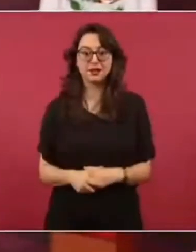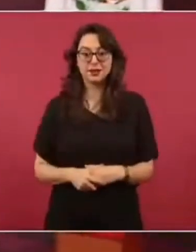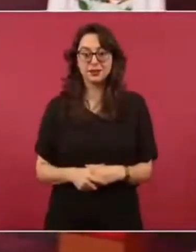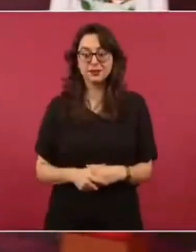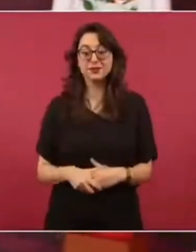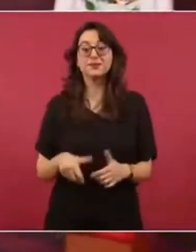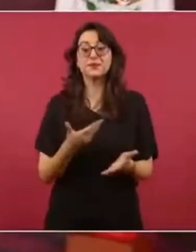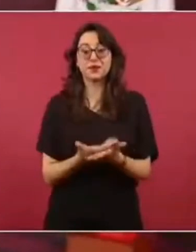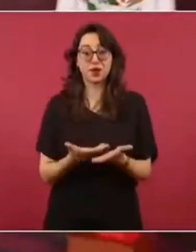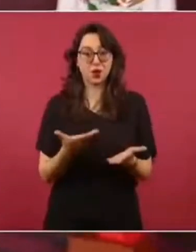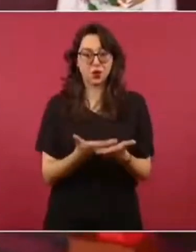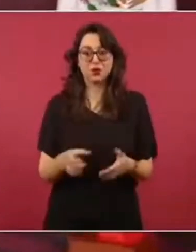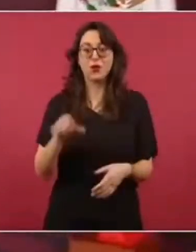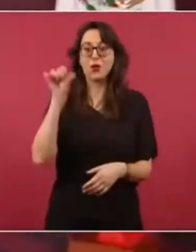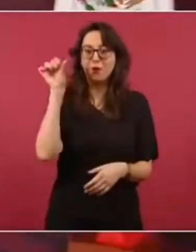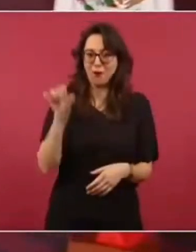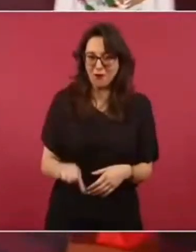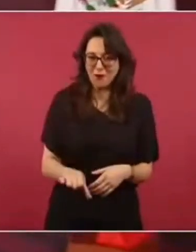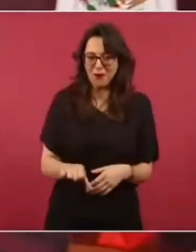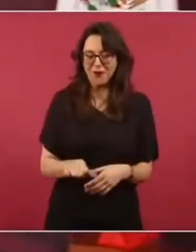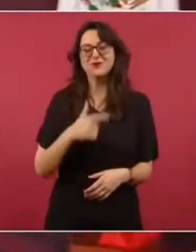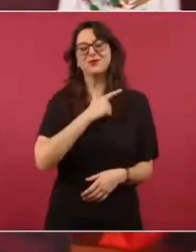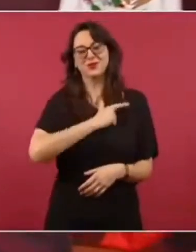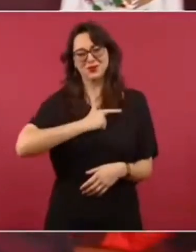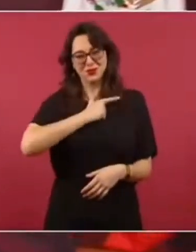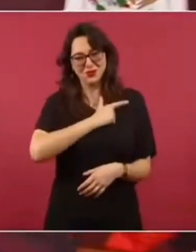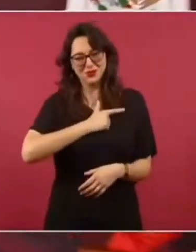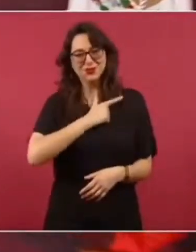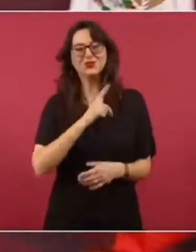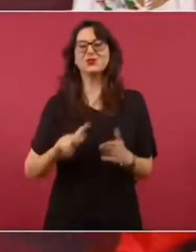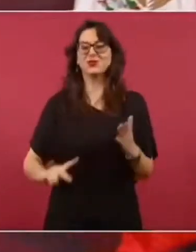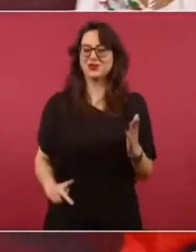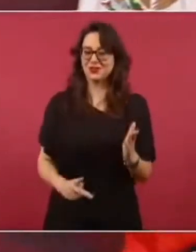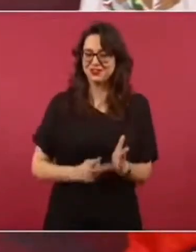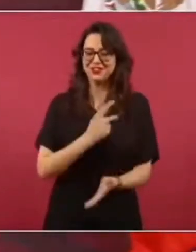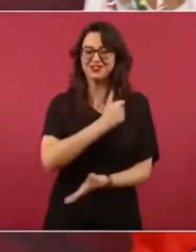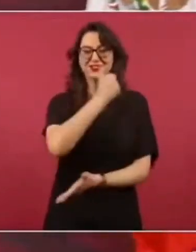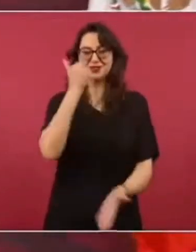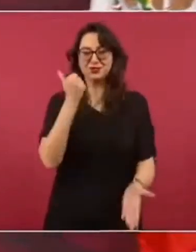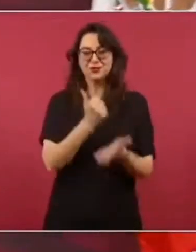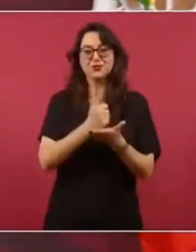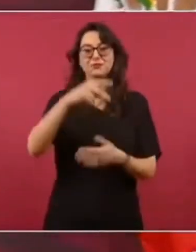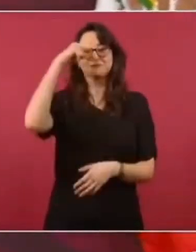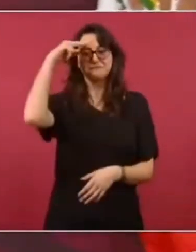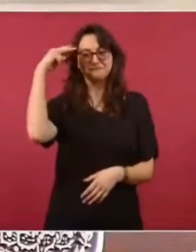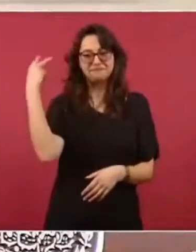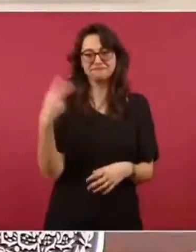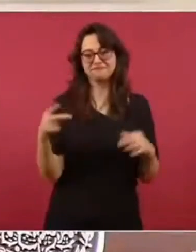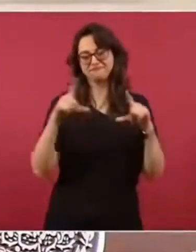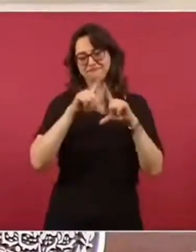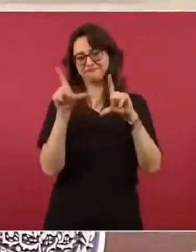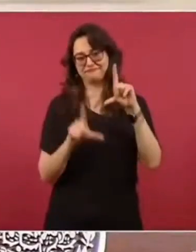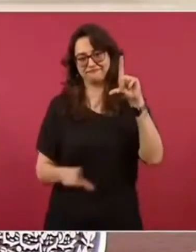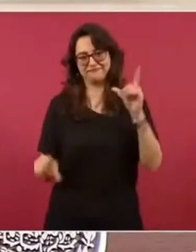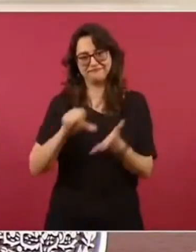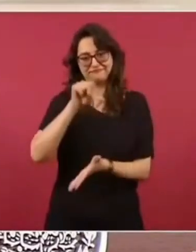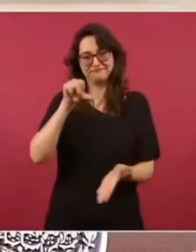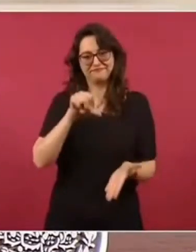con mucho gusto aquí en la capital de la República, en la Ciudad de México,